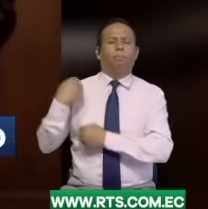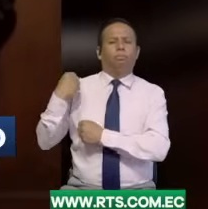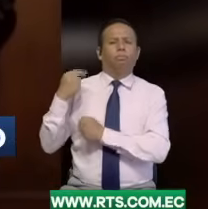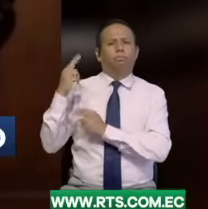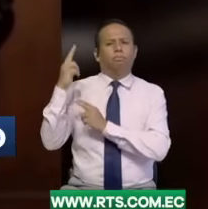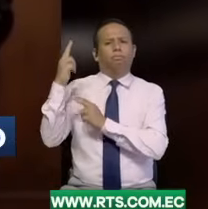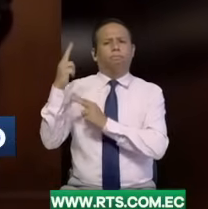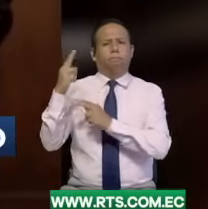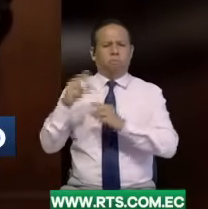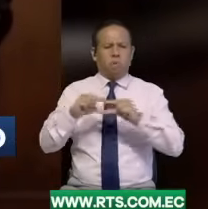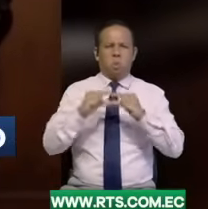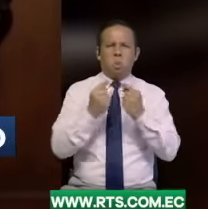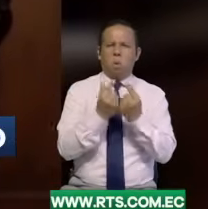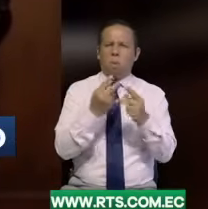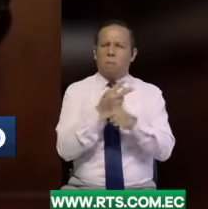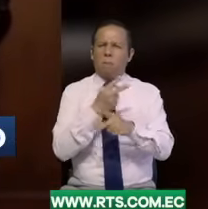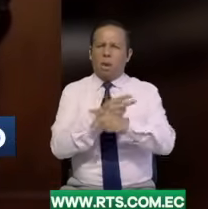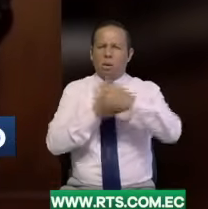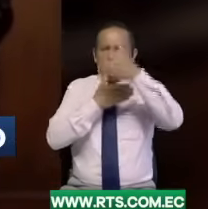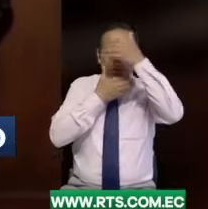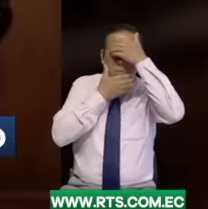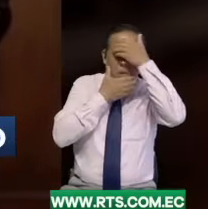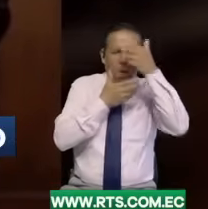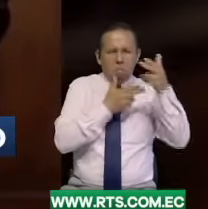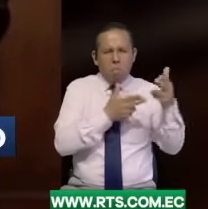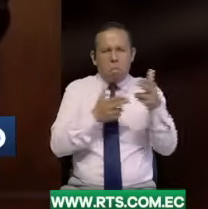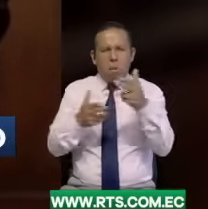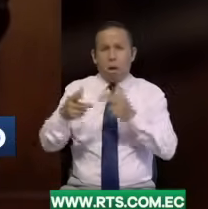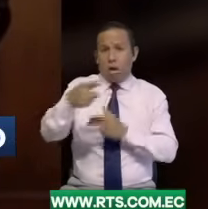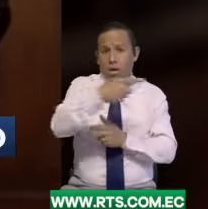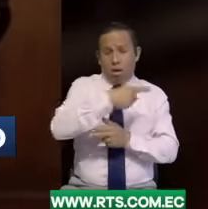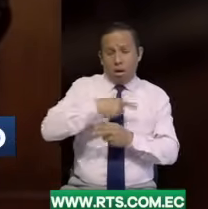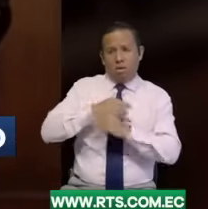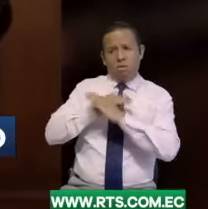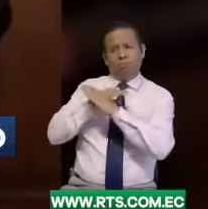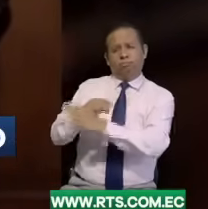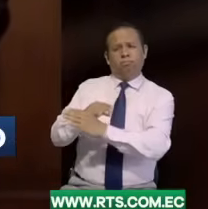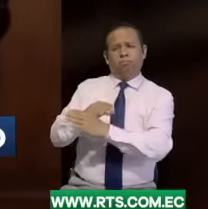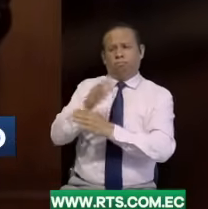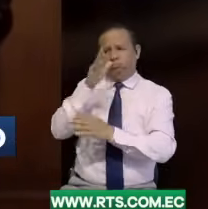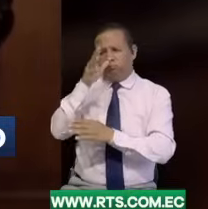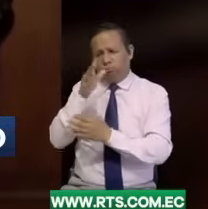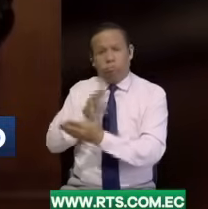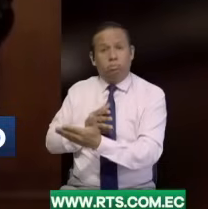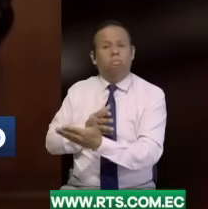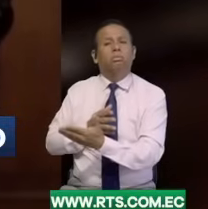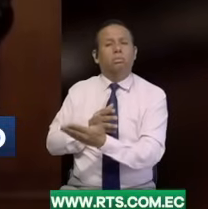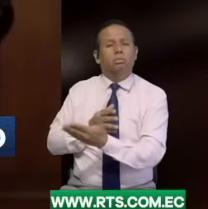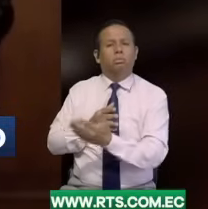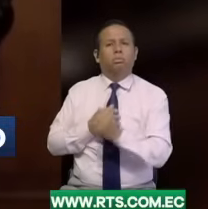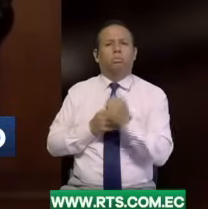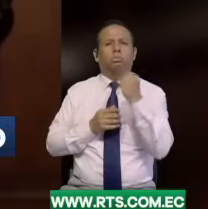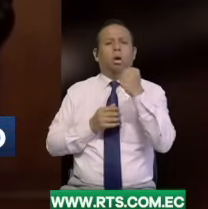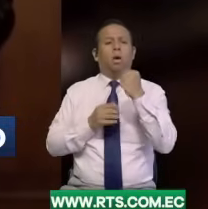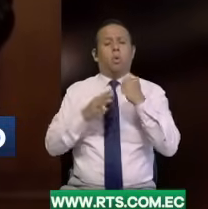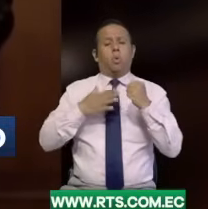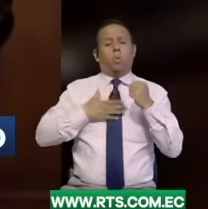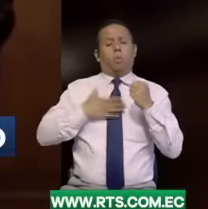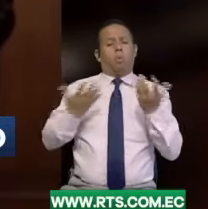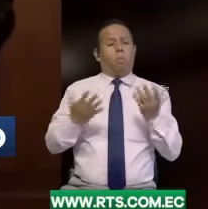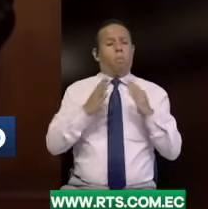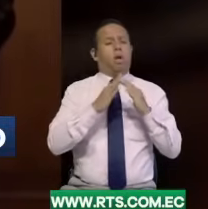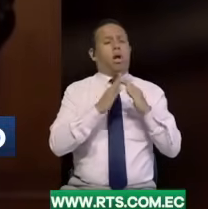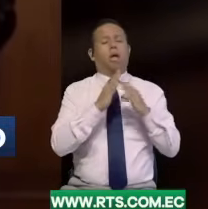y terroristas que se amparan y se burlan de las fuerzas del orden y la justicia en su derecho a la inviolabilidad del